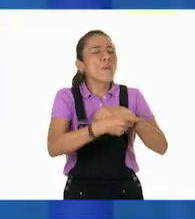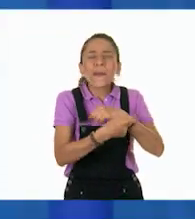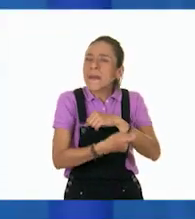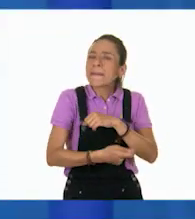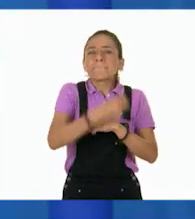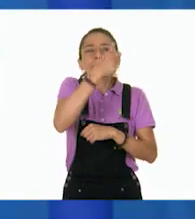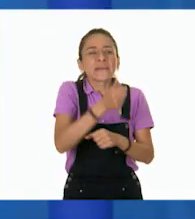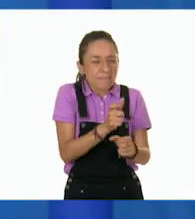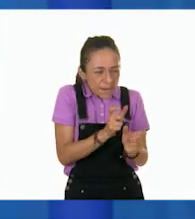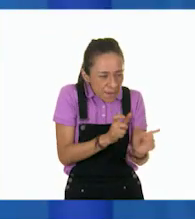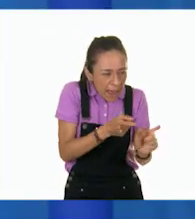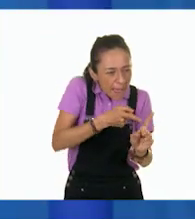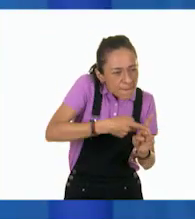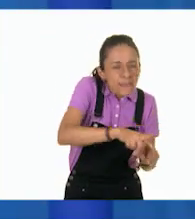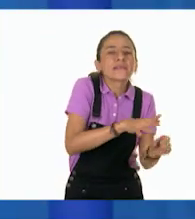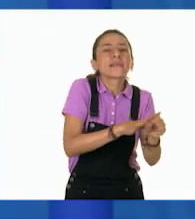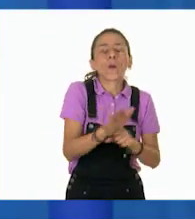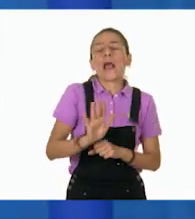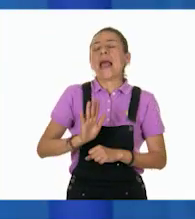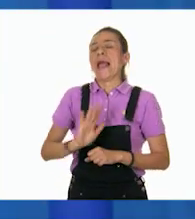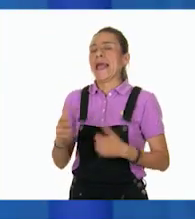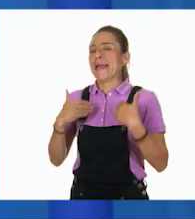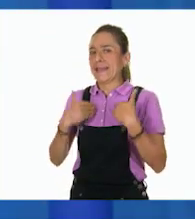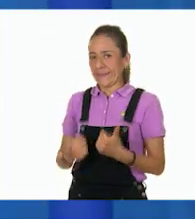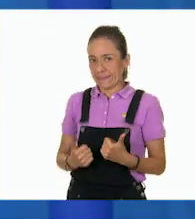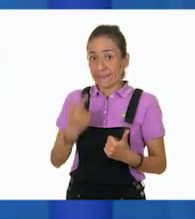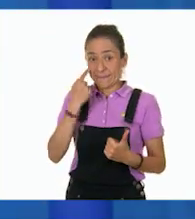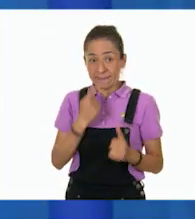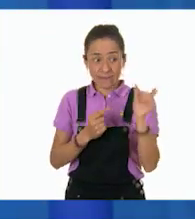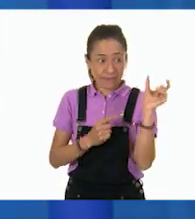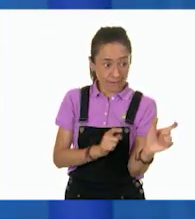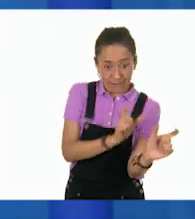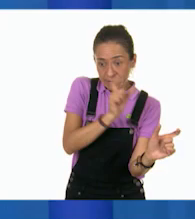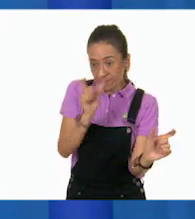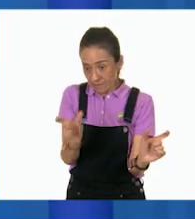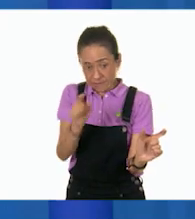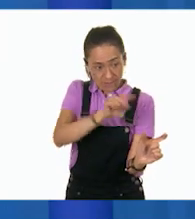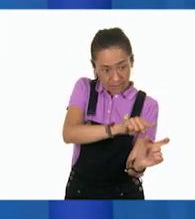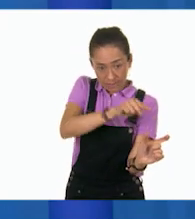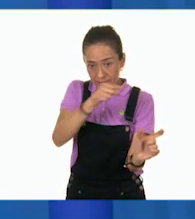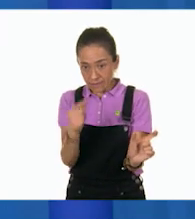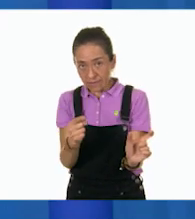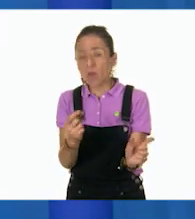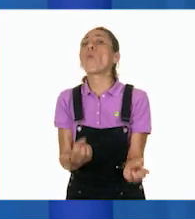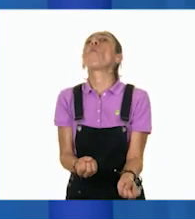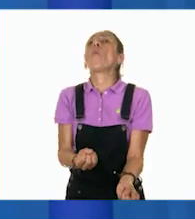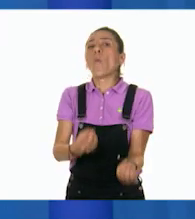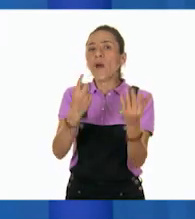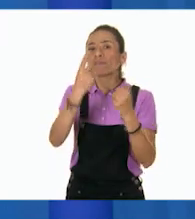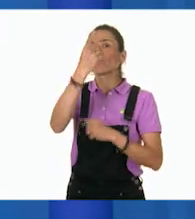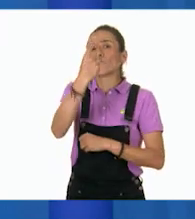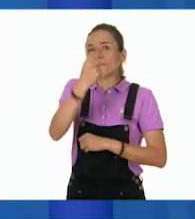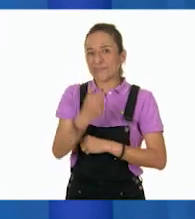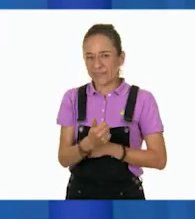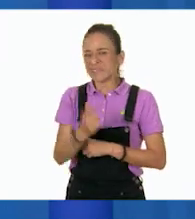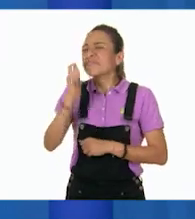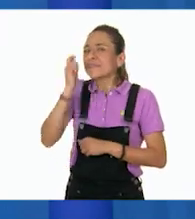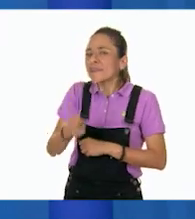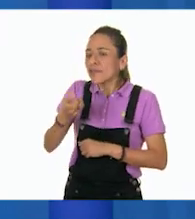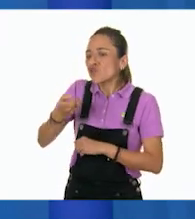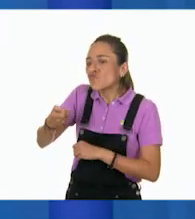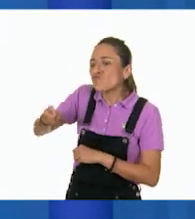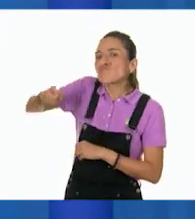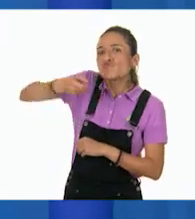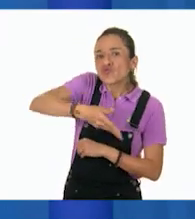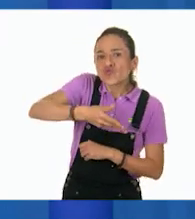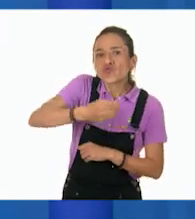Ah, la regla es que la diferencia de un término a otros es 1/6, es decir, aumenta 1/6 entre el